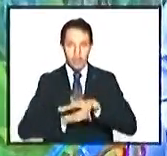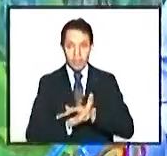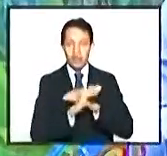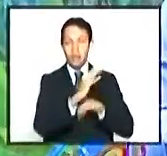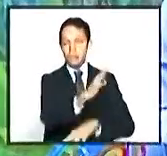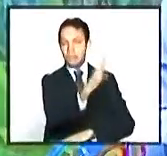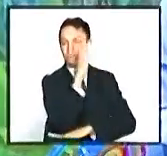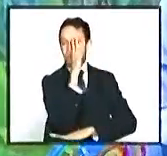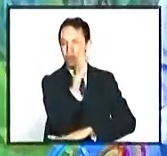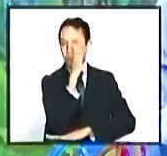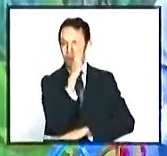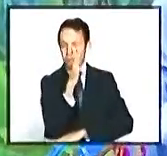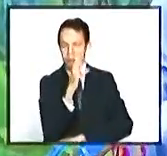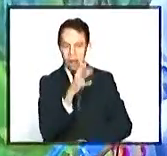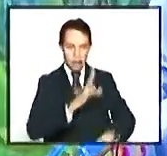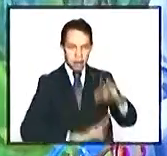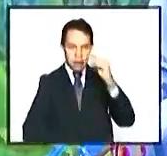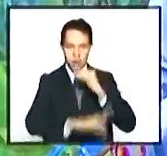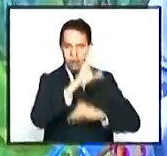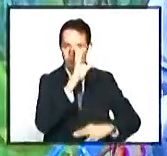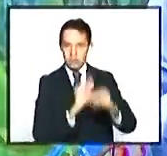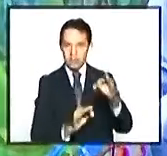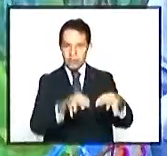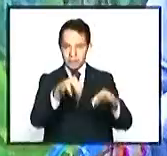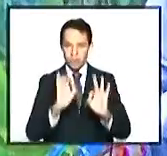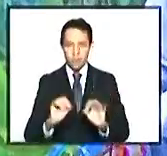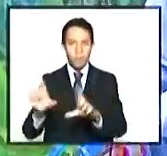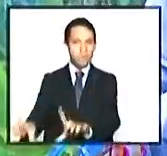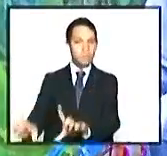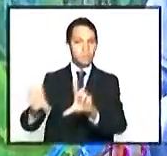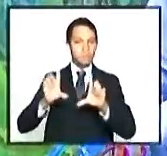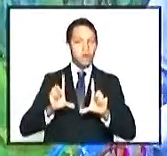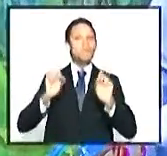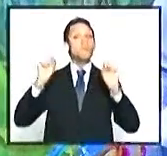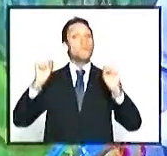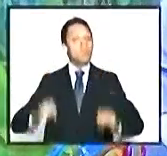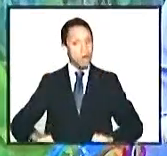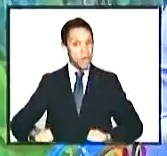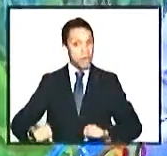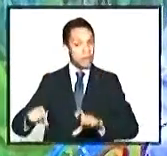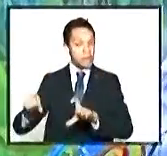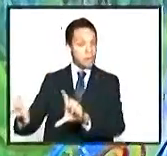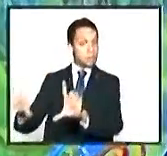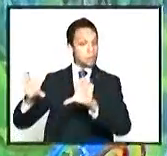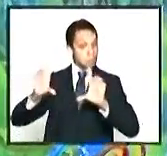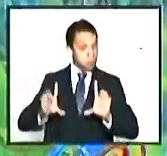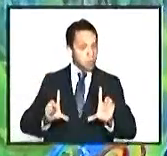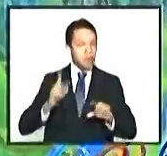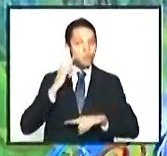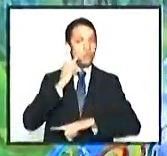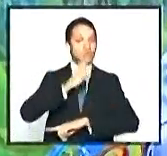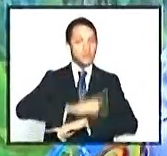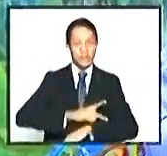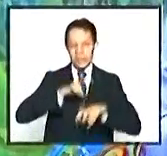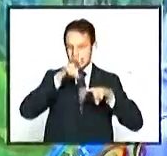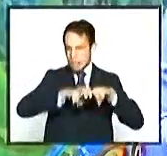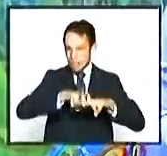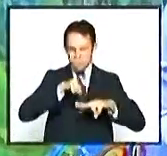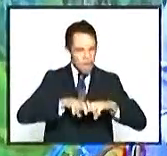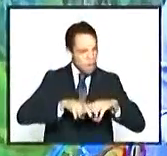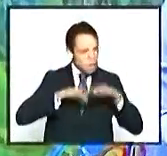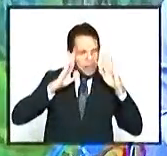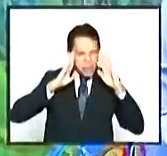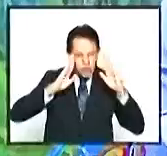que todo el evento académico, para ser certificados deben de estar los dos días en las actividades académicas y